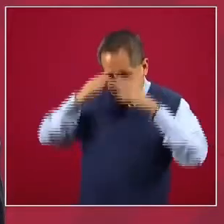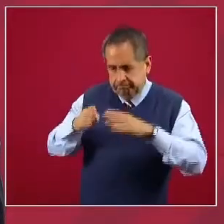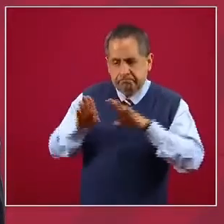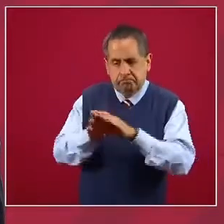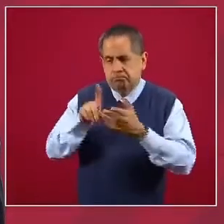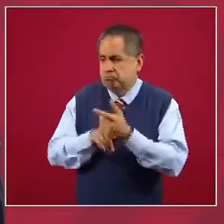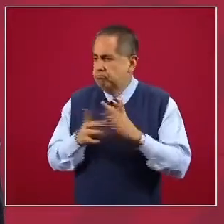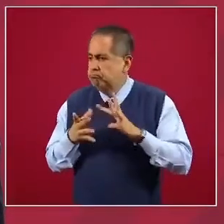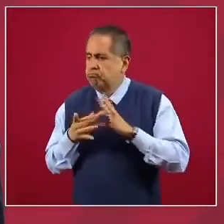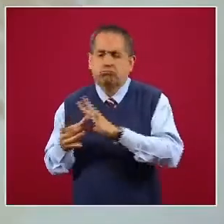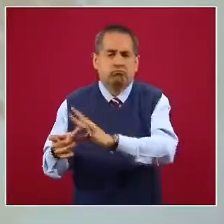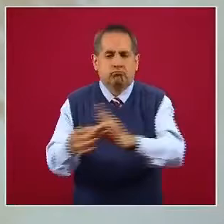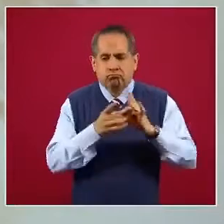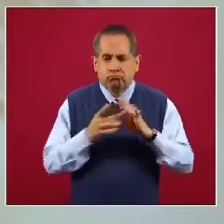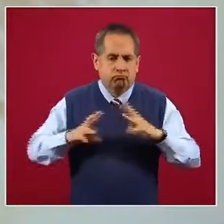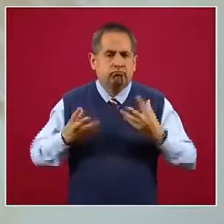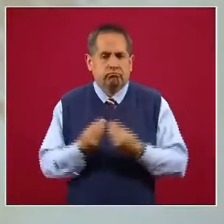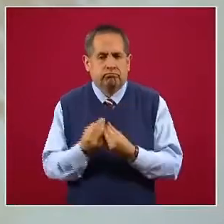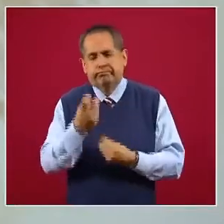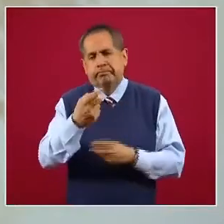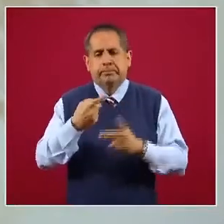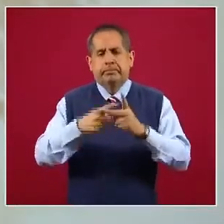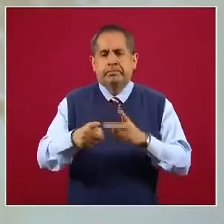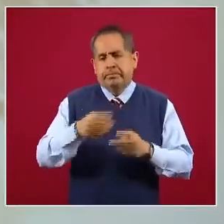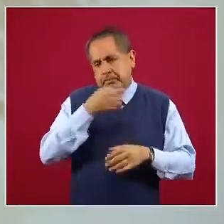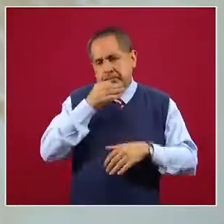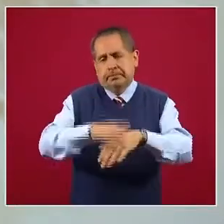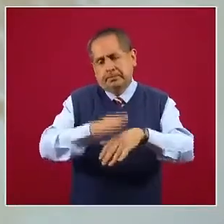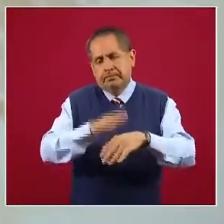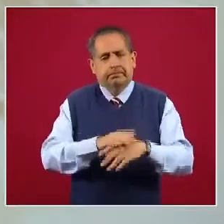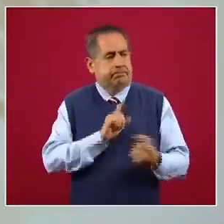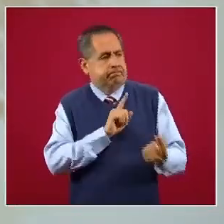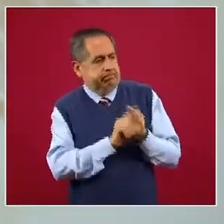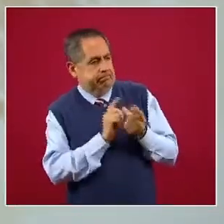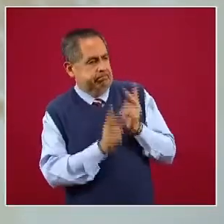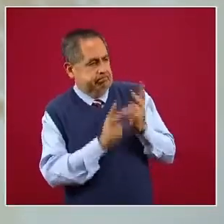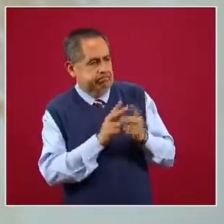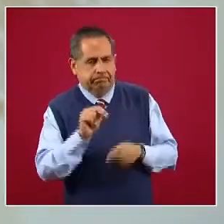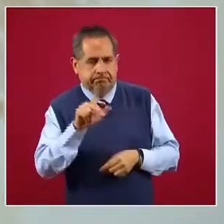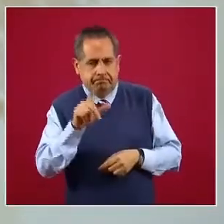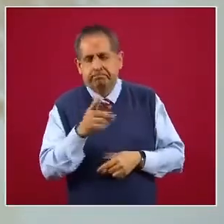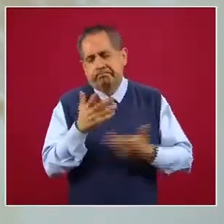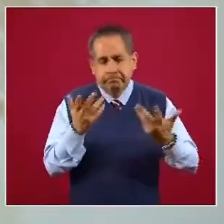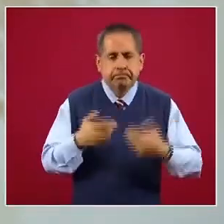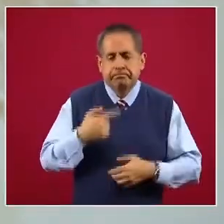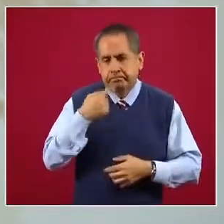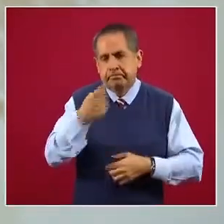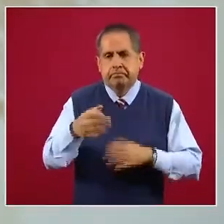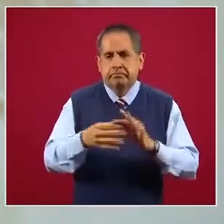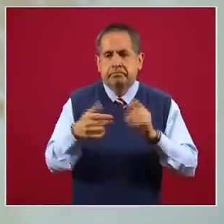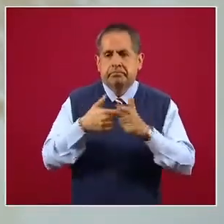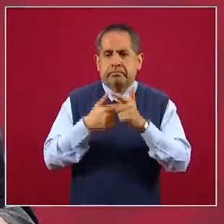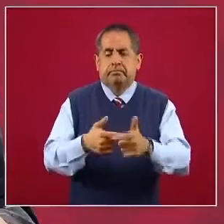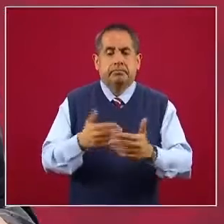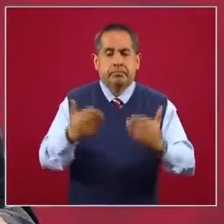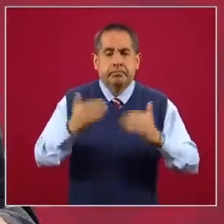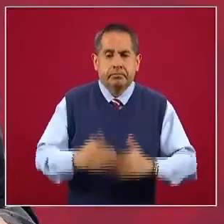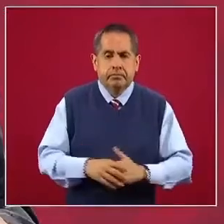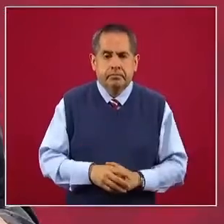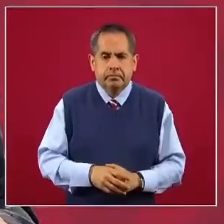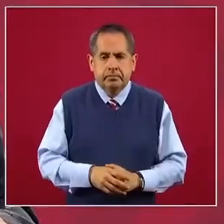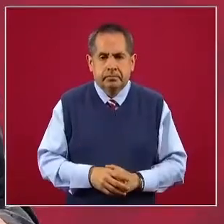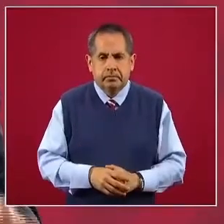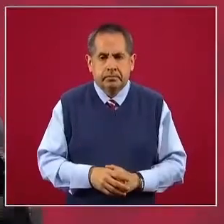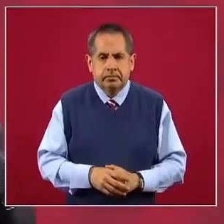manera conjunta. Entonces, con eso quise abrir con esta experiencia y vamos a ir